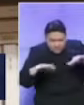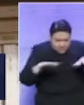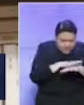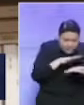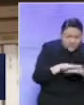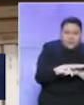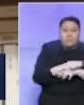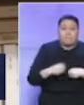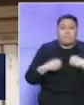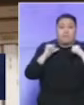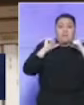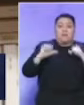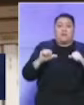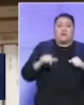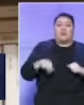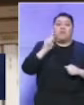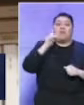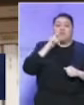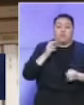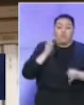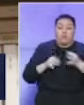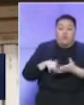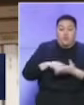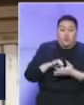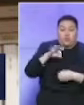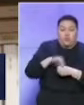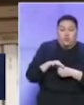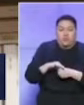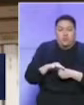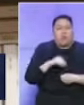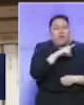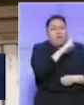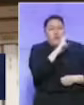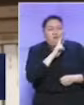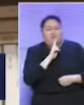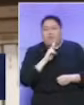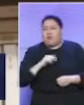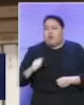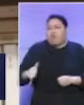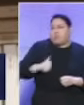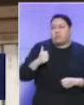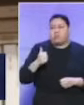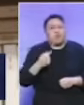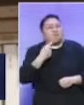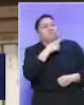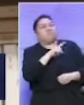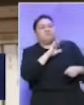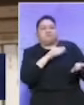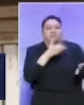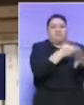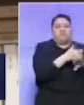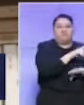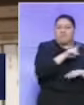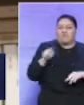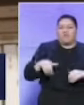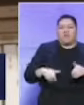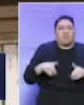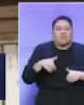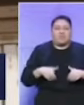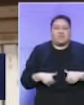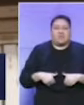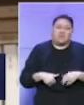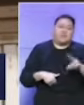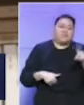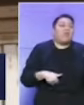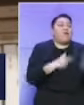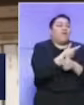sancionada, utilizarla ante la justicia electoral para silenciar voces, incluidas aquellas que puedan ser molestas o incómodas, priva la